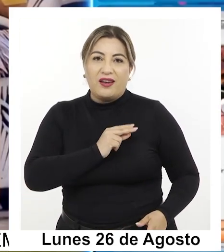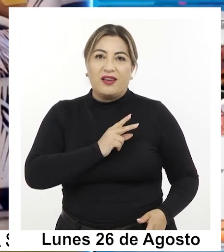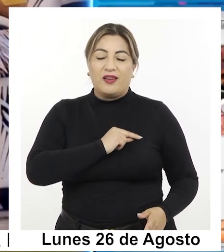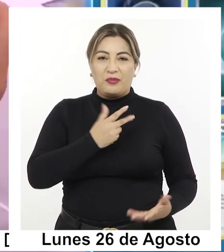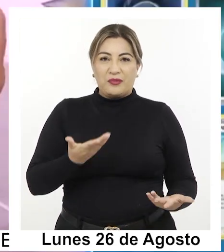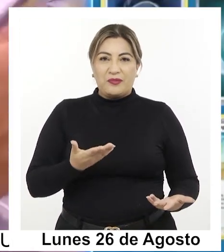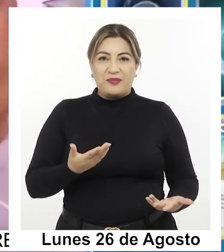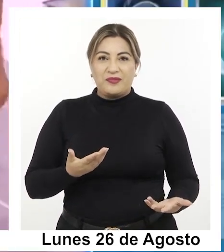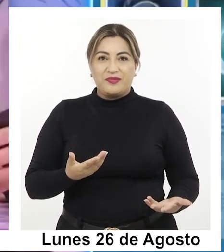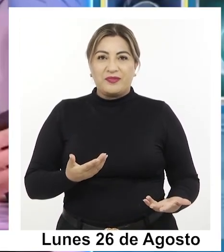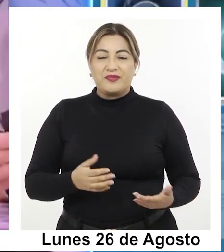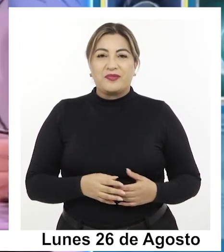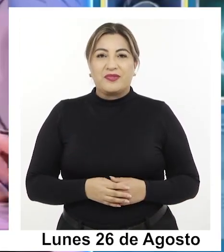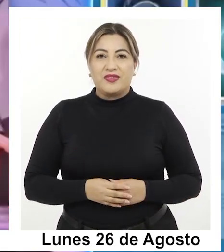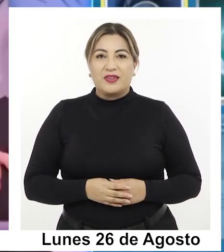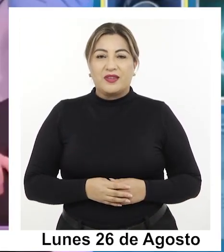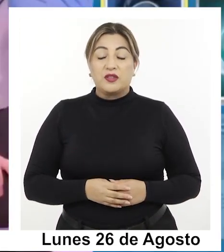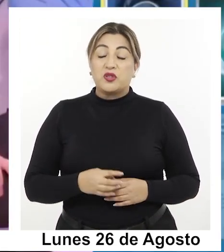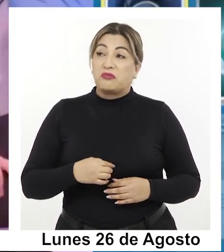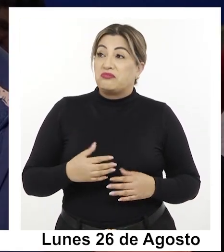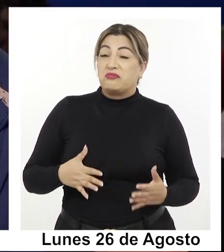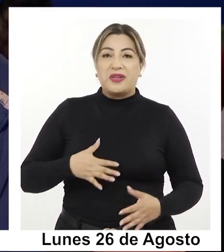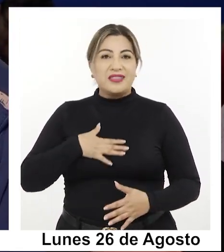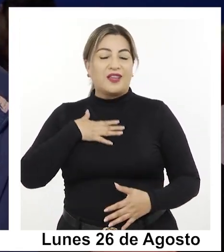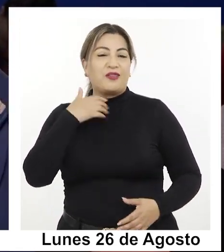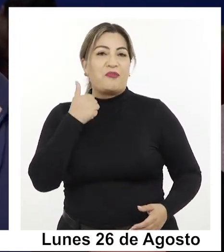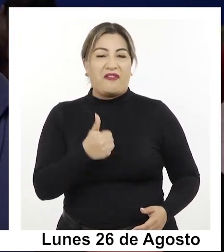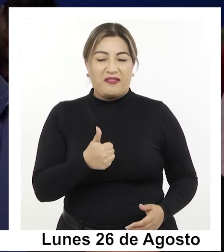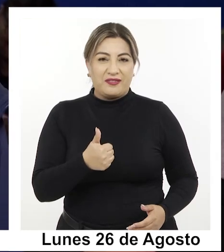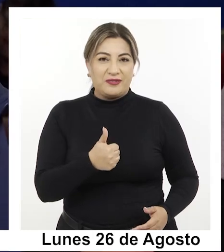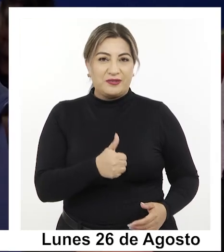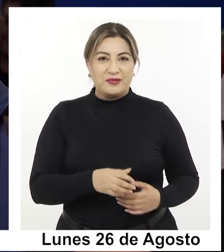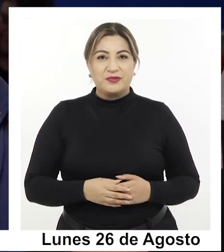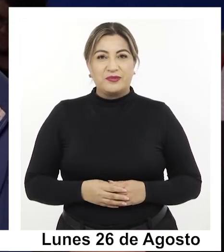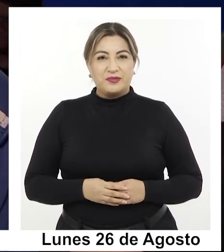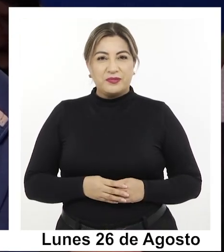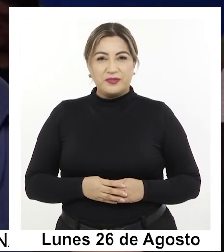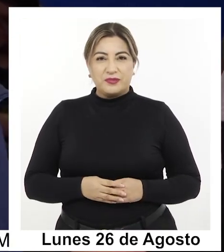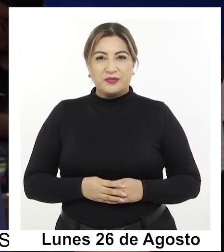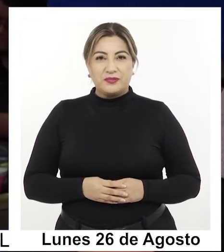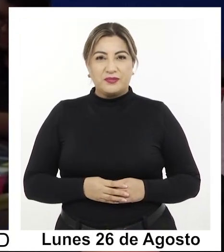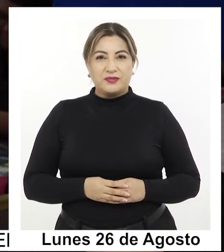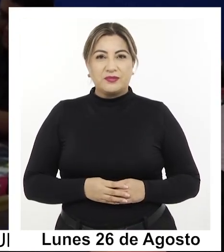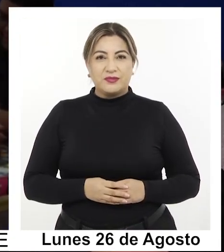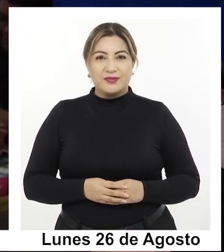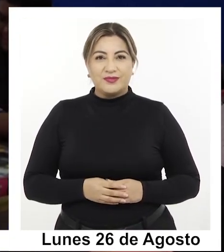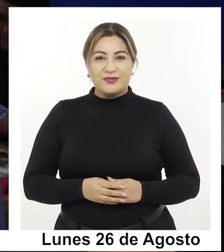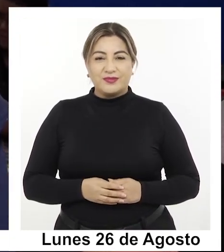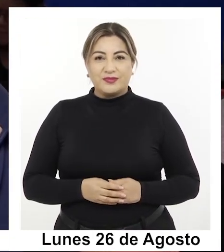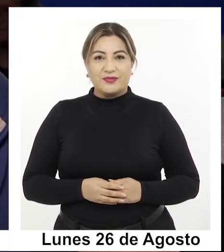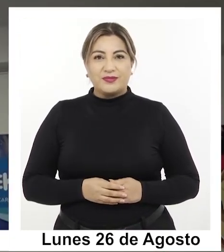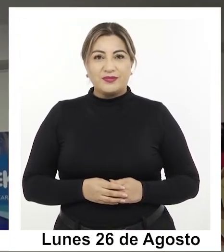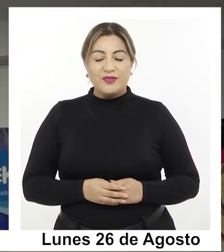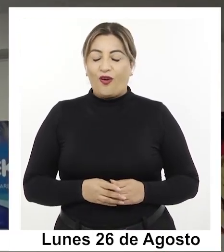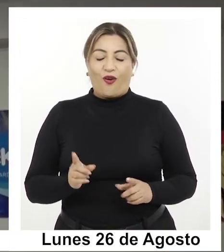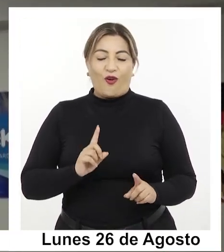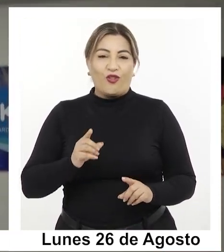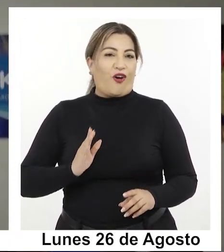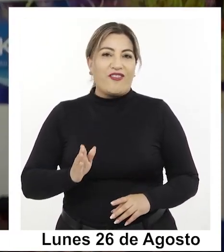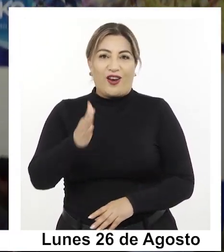completar esa hazaña, así que bueno, me siento muy bien. ¿Tienes asumido, te lo crees o todavía? No, no me lo creo.